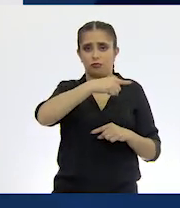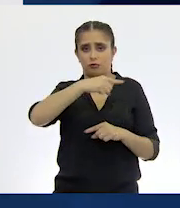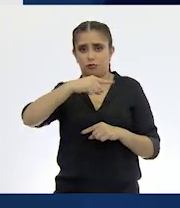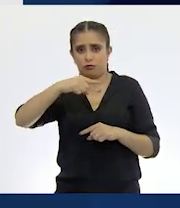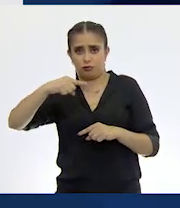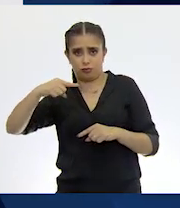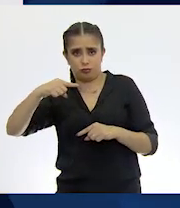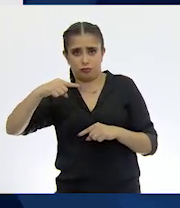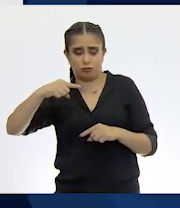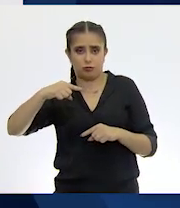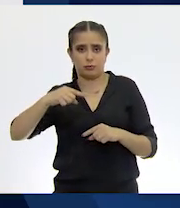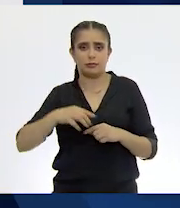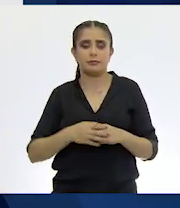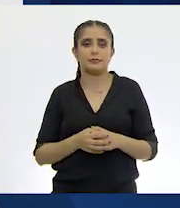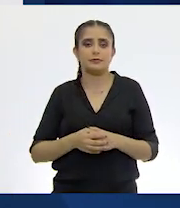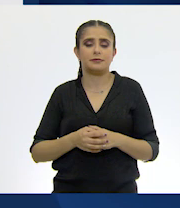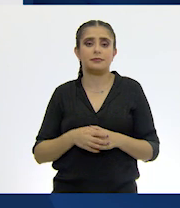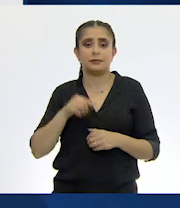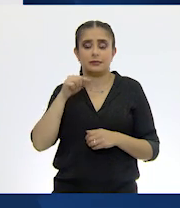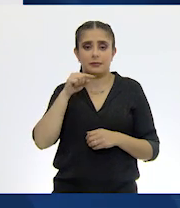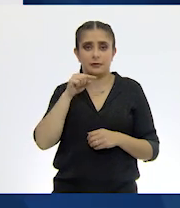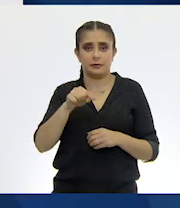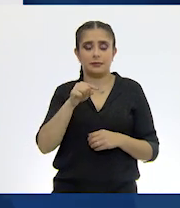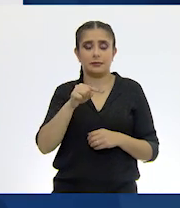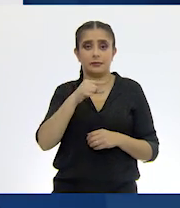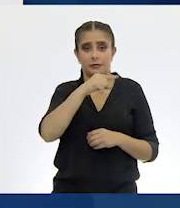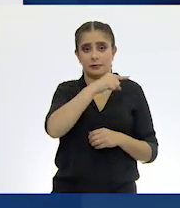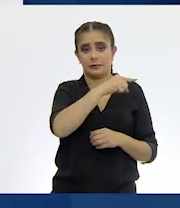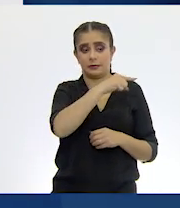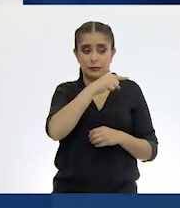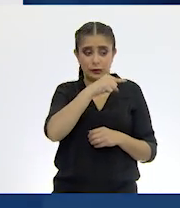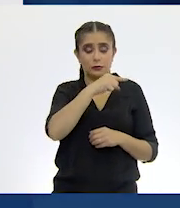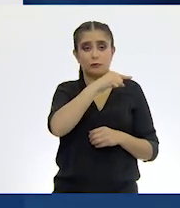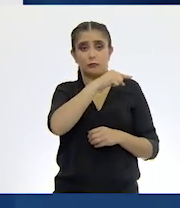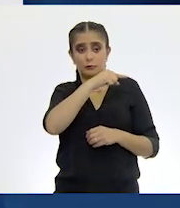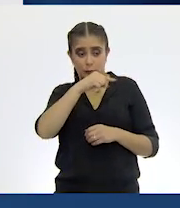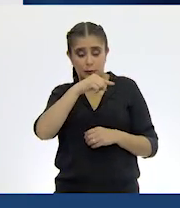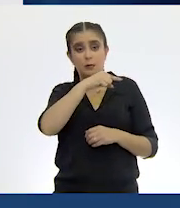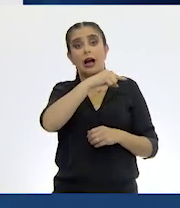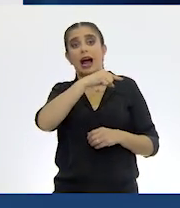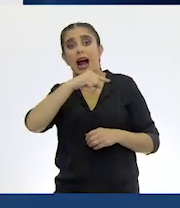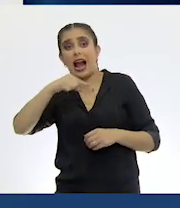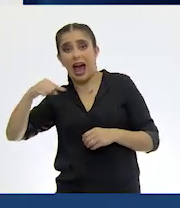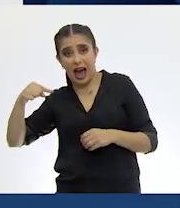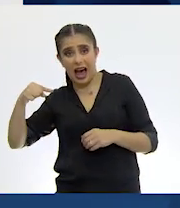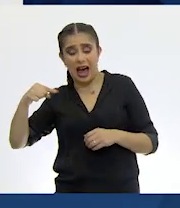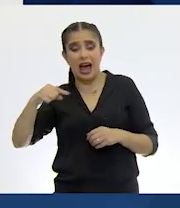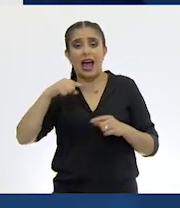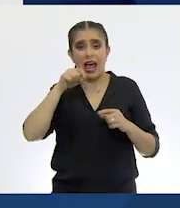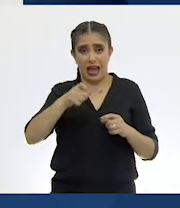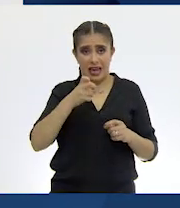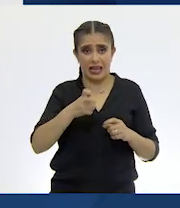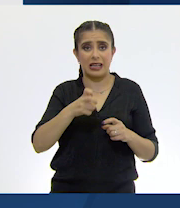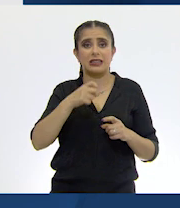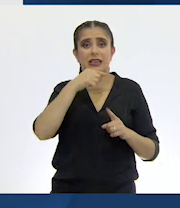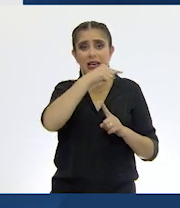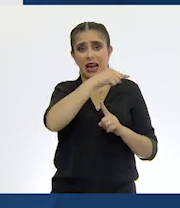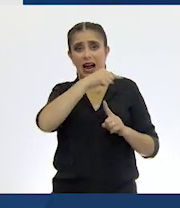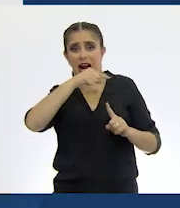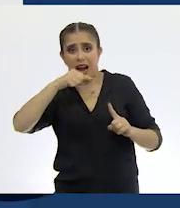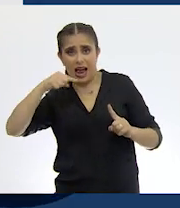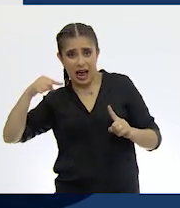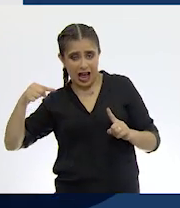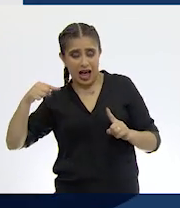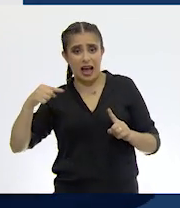que el guión corto y que el guión medio. Entonces ahí los vemos y eso, miren, es importante tenerlo